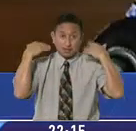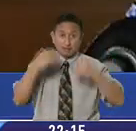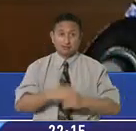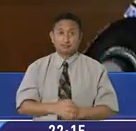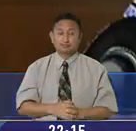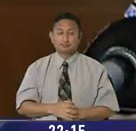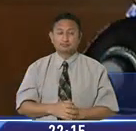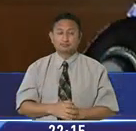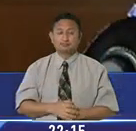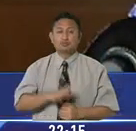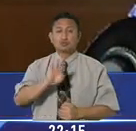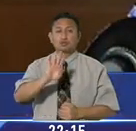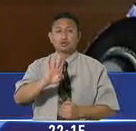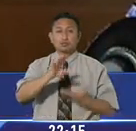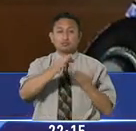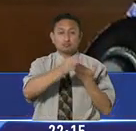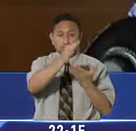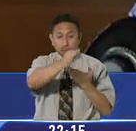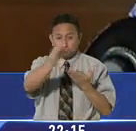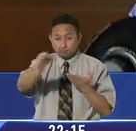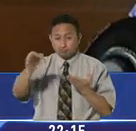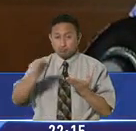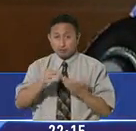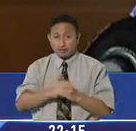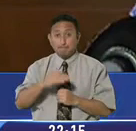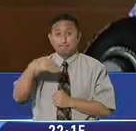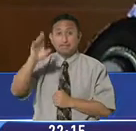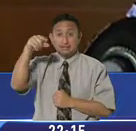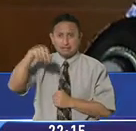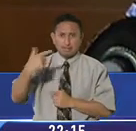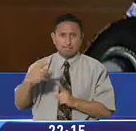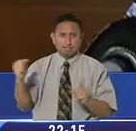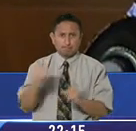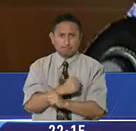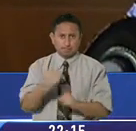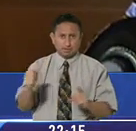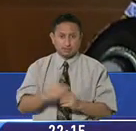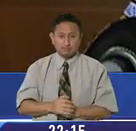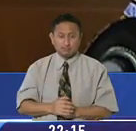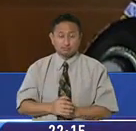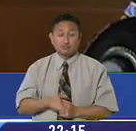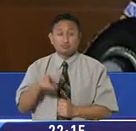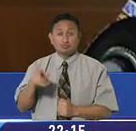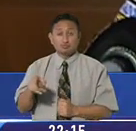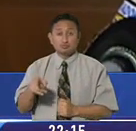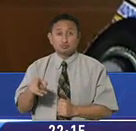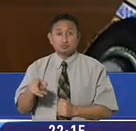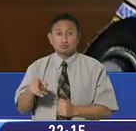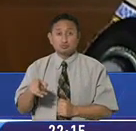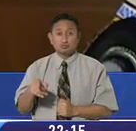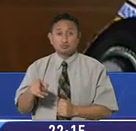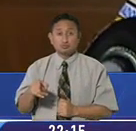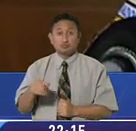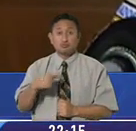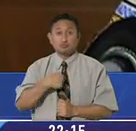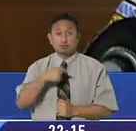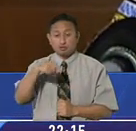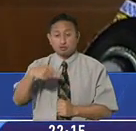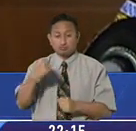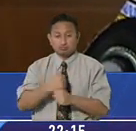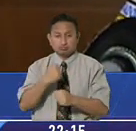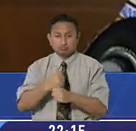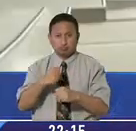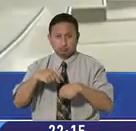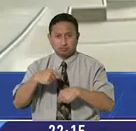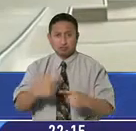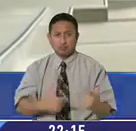Tenemos 4 distritos que nos representan el mayor índice de violencia en los que están desarrollando. Nosotros estamos trabajando conjuntamente